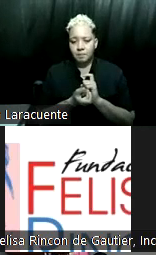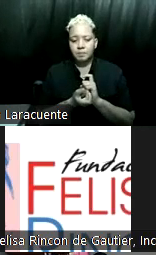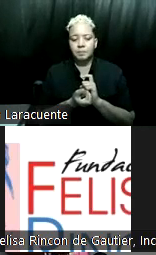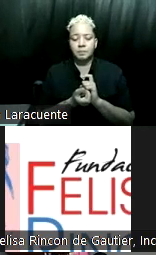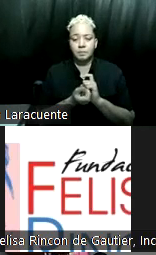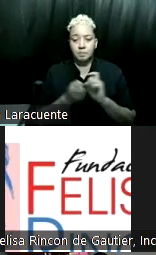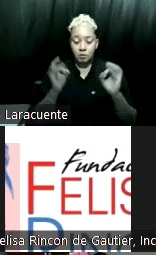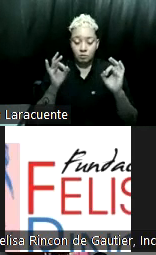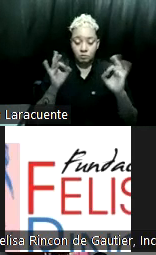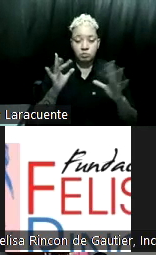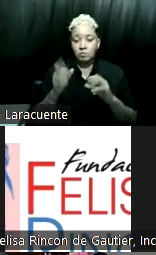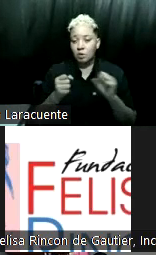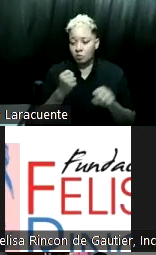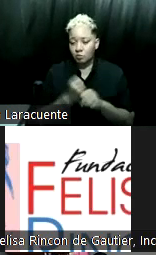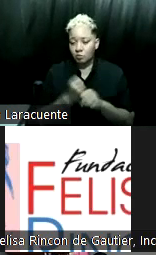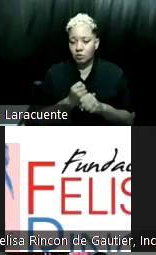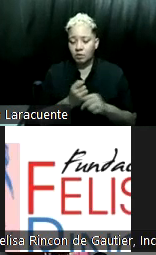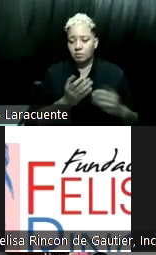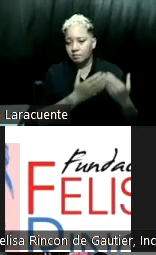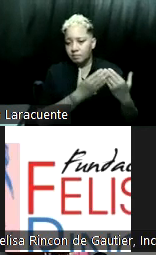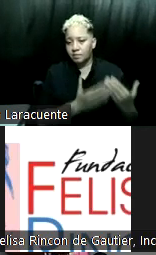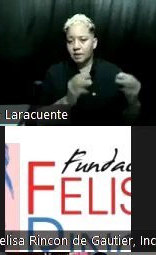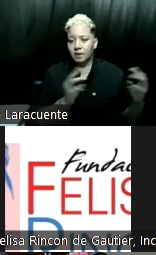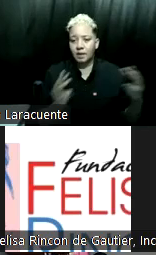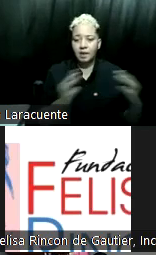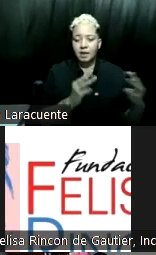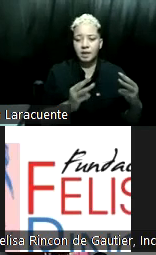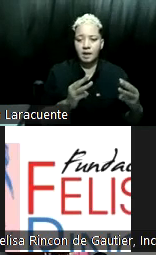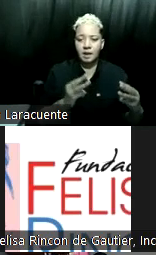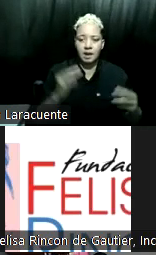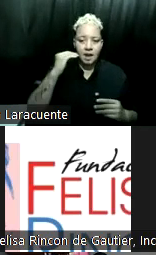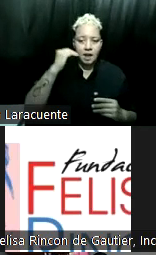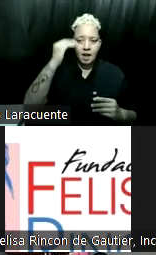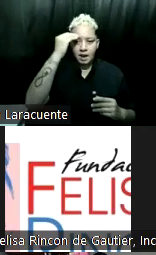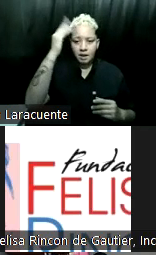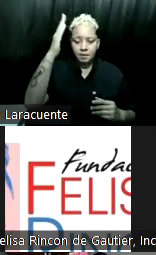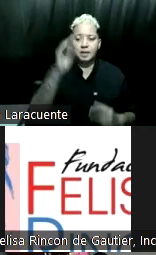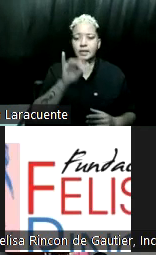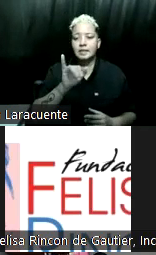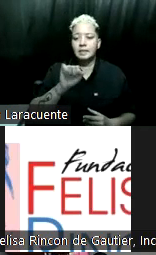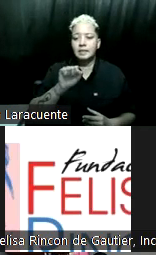drásticamente para esos años desde la guerra árabe-israelí de octubre de